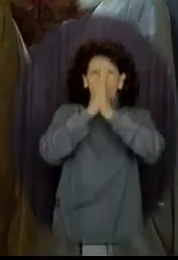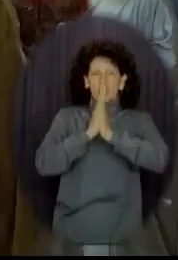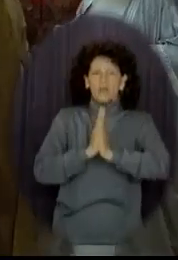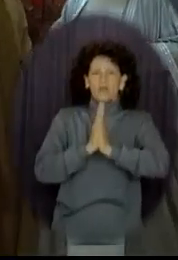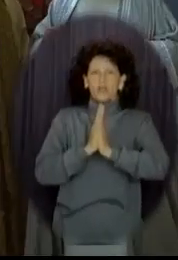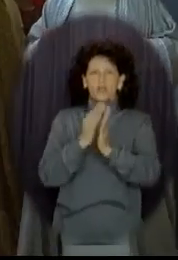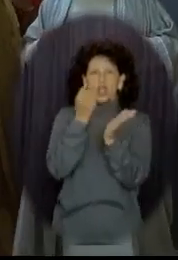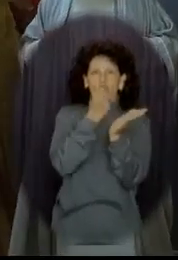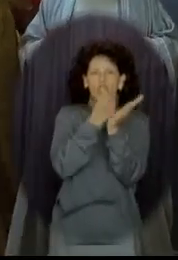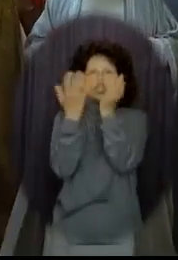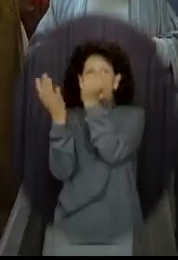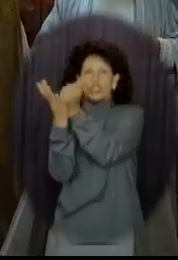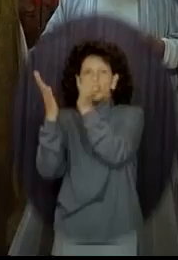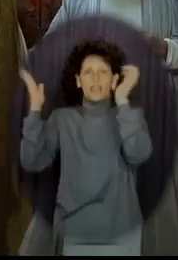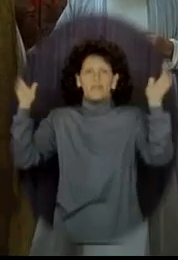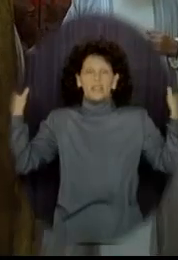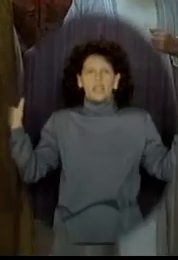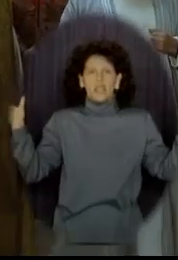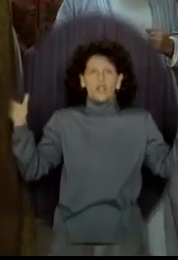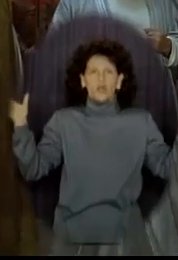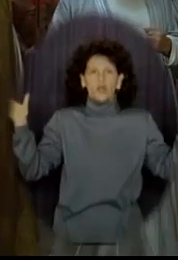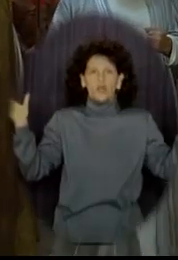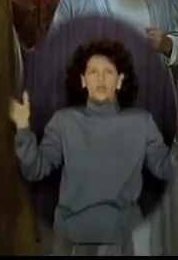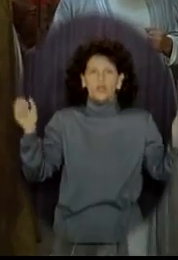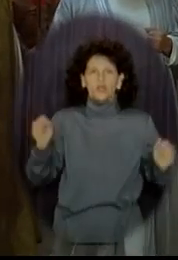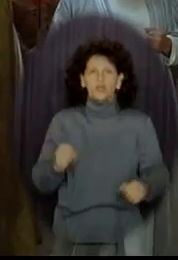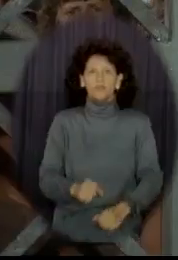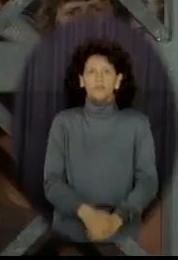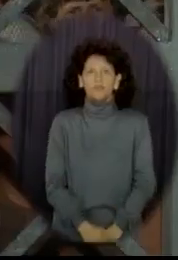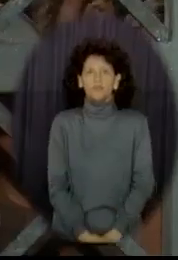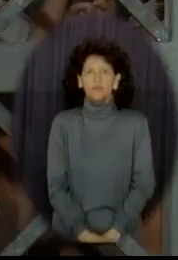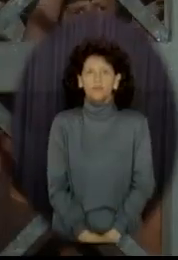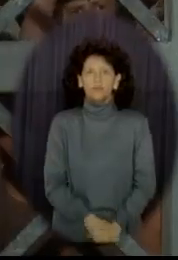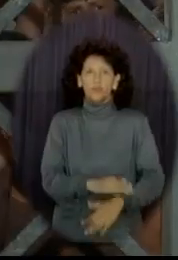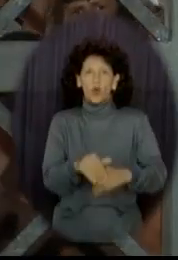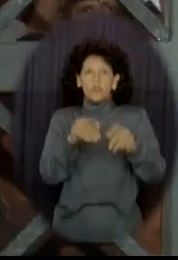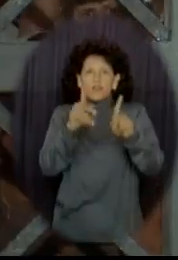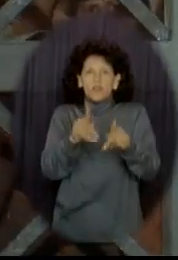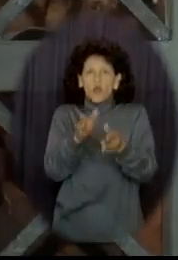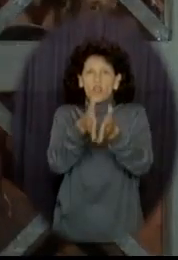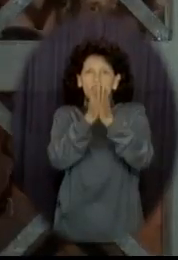¡Crucifícalo! ¡Sí! ¡Crucifíquenlo! ¡Tú! ¡Azótalo!